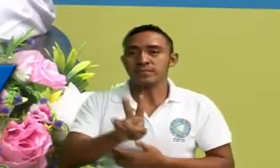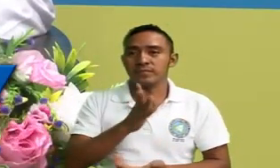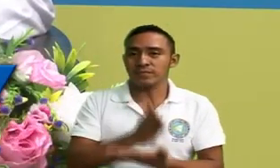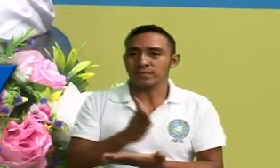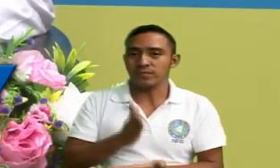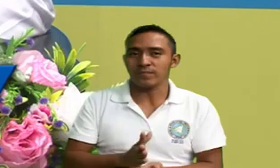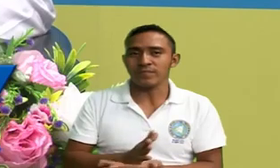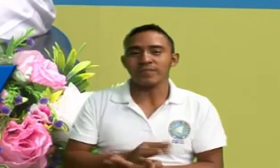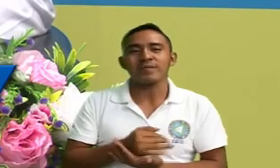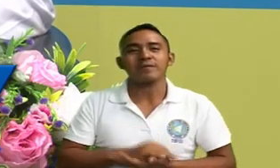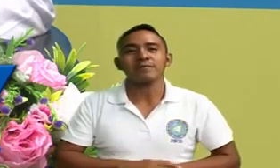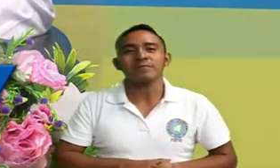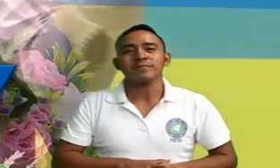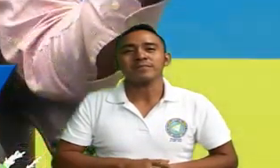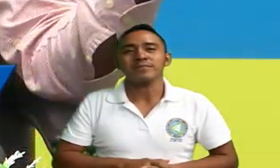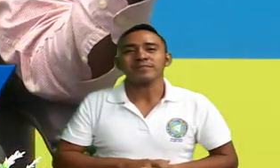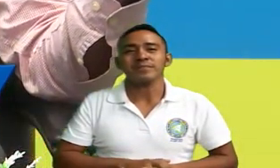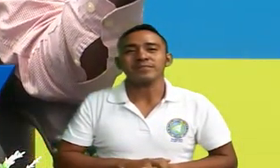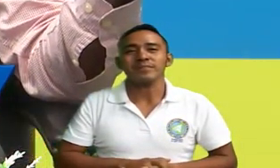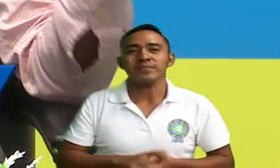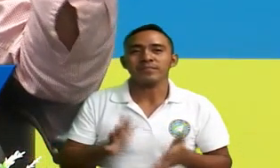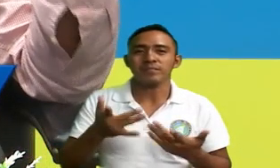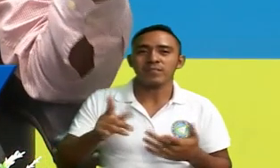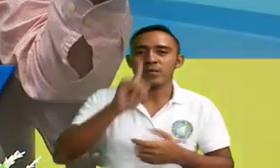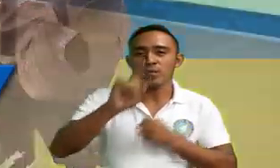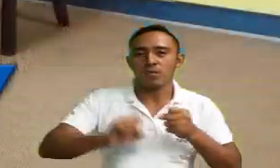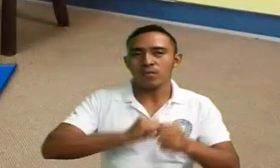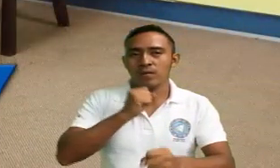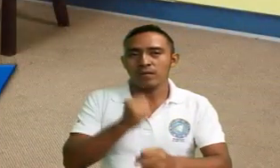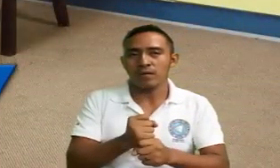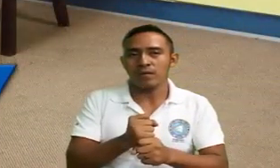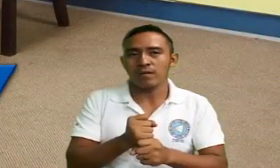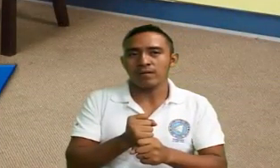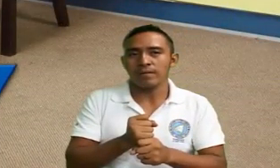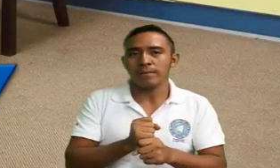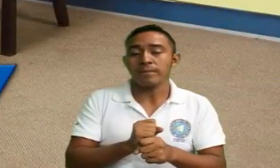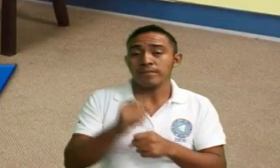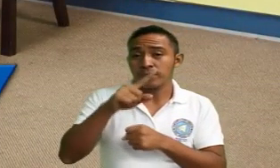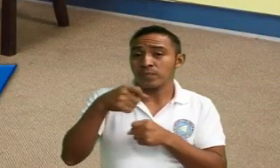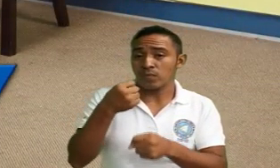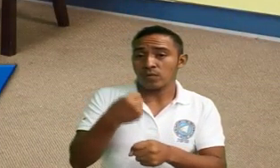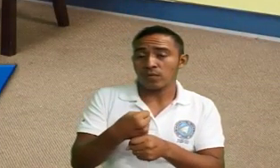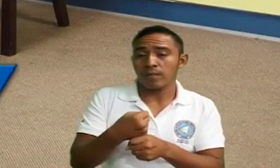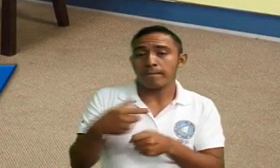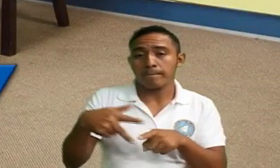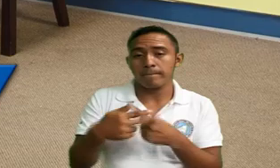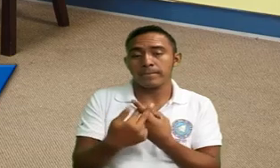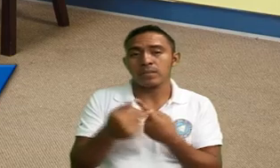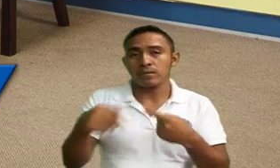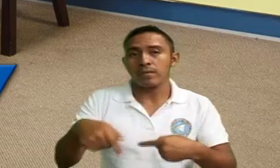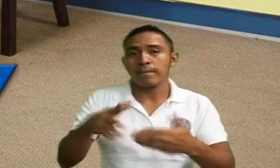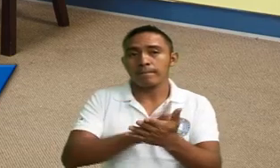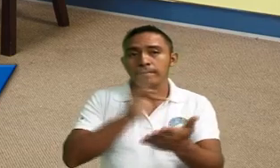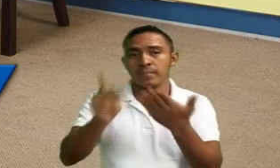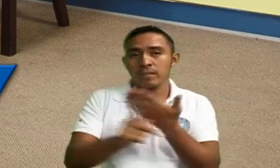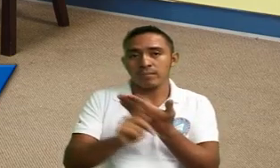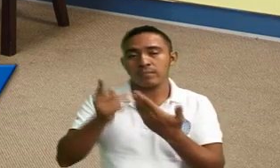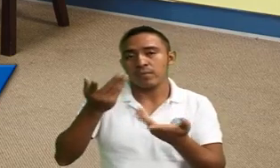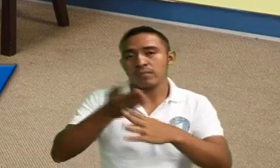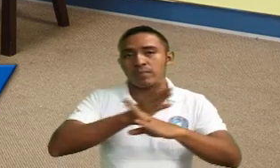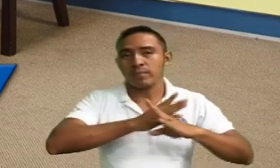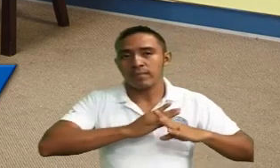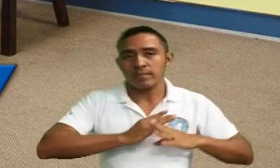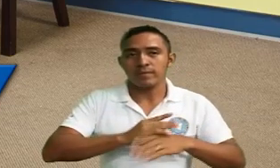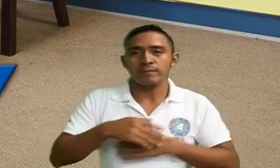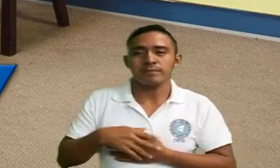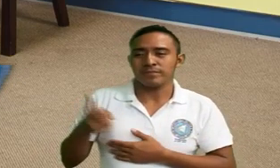Así es. Tenemos sí. Casi un año. En noviembre, precisamente en noviembre, inició el programa Prevenir en Salud. Esta es la segunda